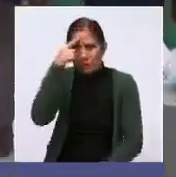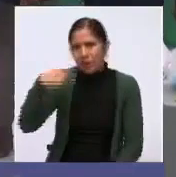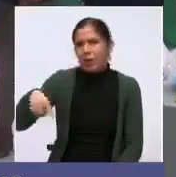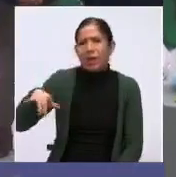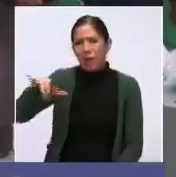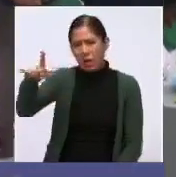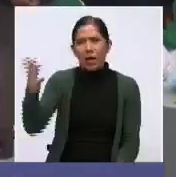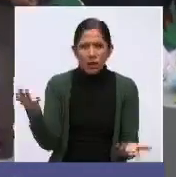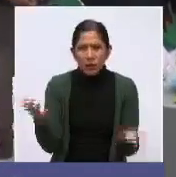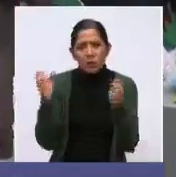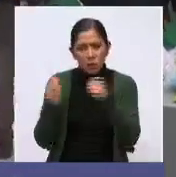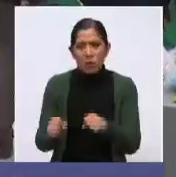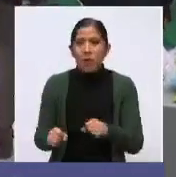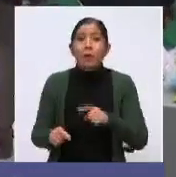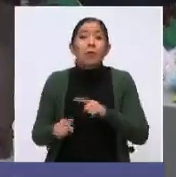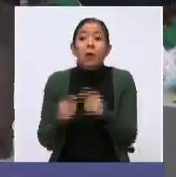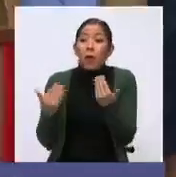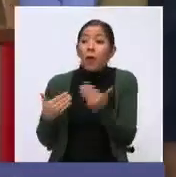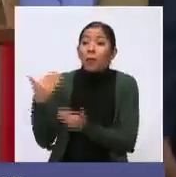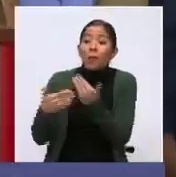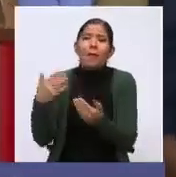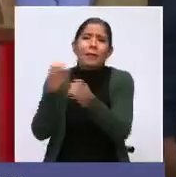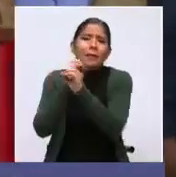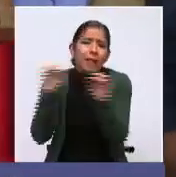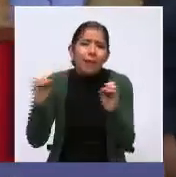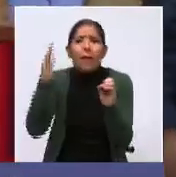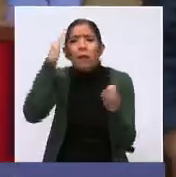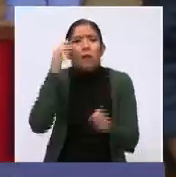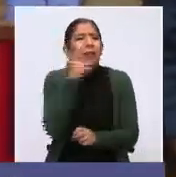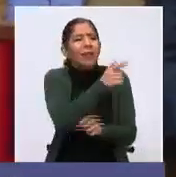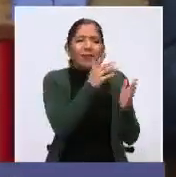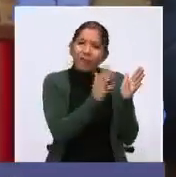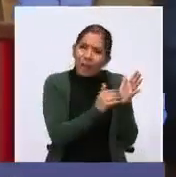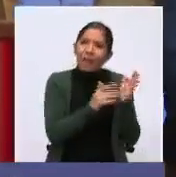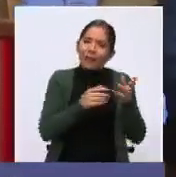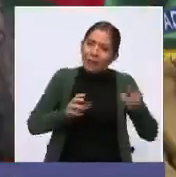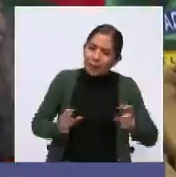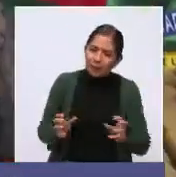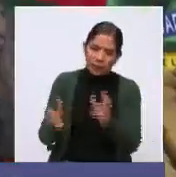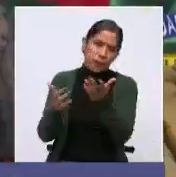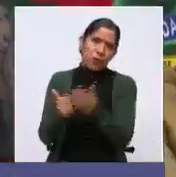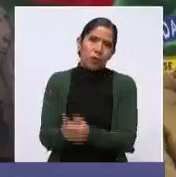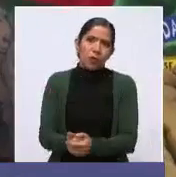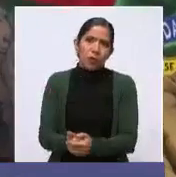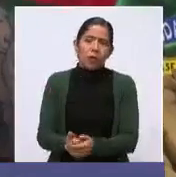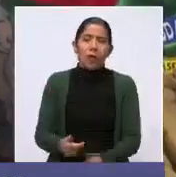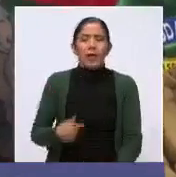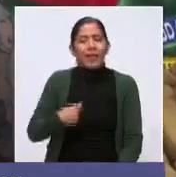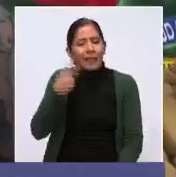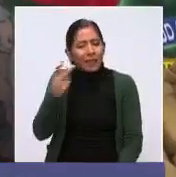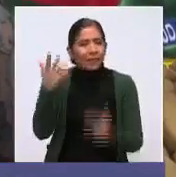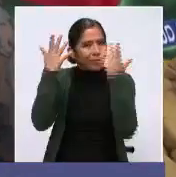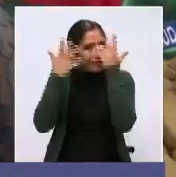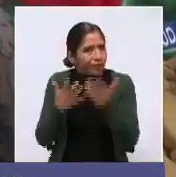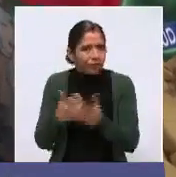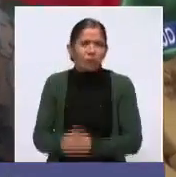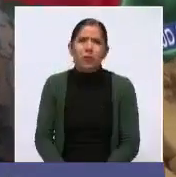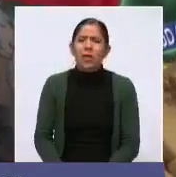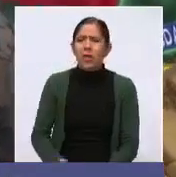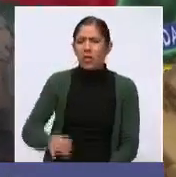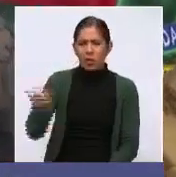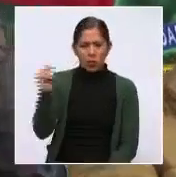nada por falta de esa gestión. Por eso es muy lamentable. Yo creo que también hay otro, por otro lado,